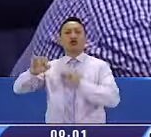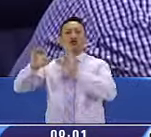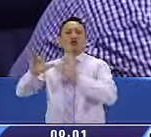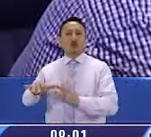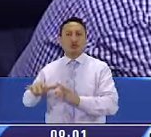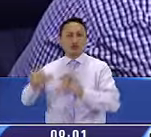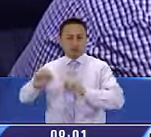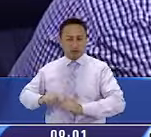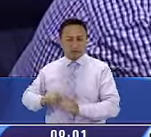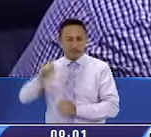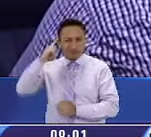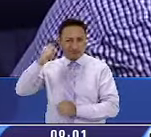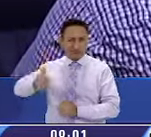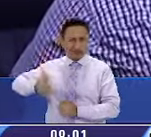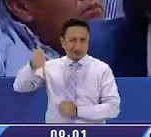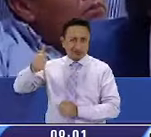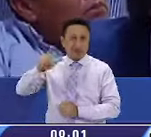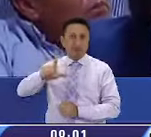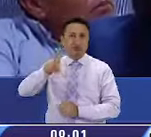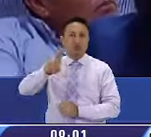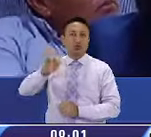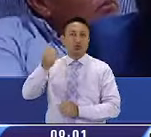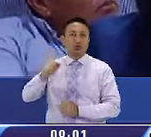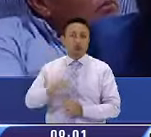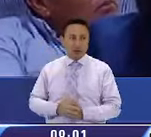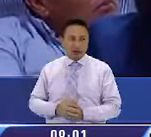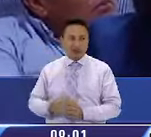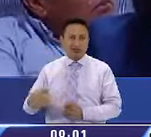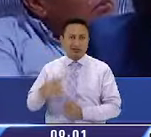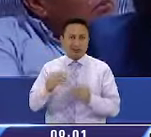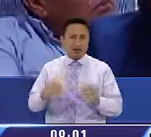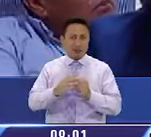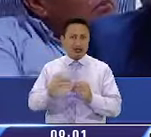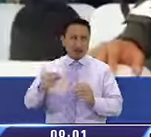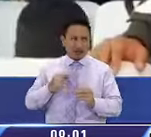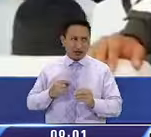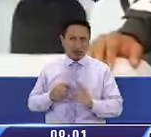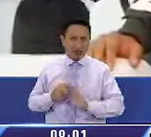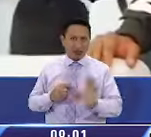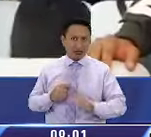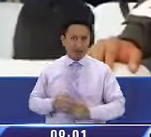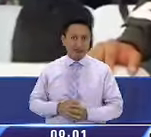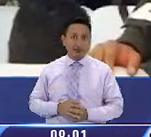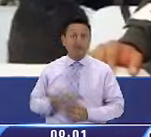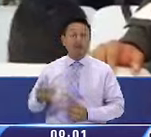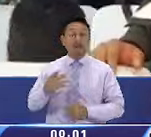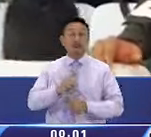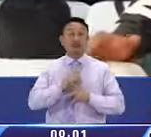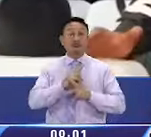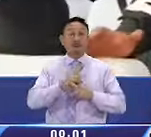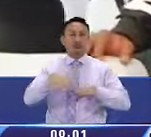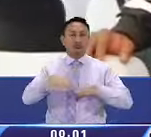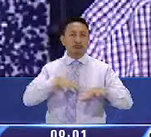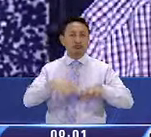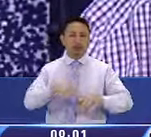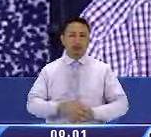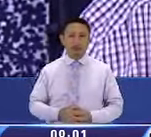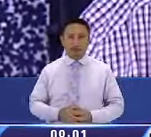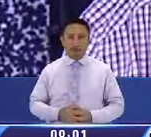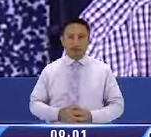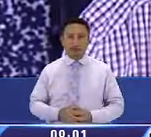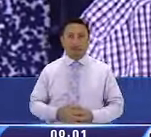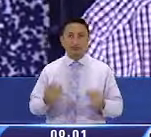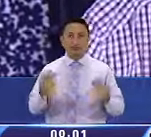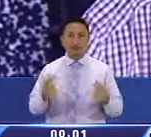subsecretario de Gobernabilidad, Luis Ávila, no entró en detalles. Ellos responden con acciones, dijo.